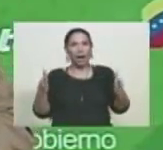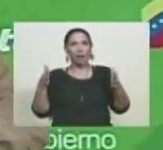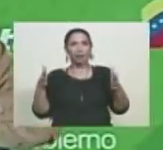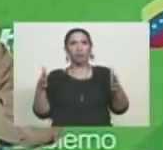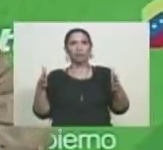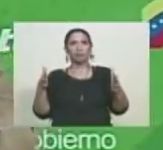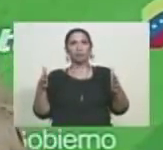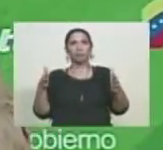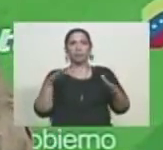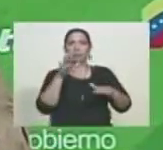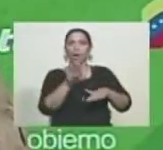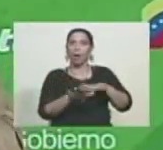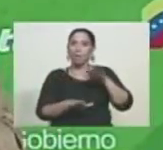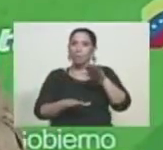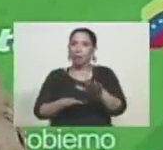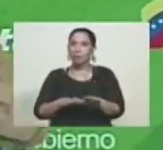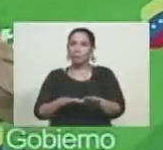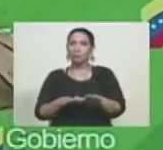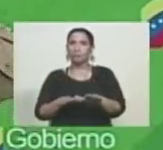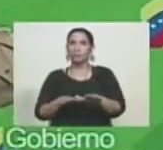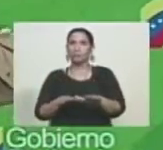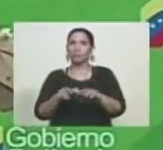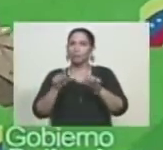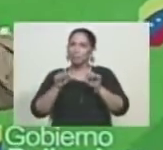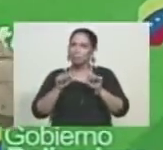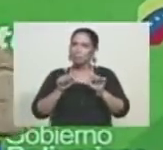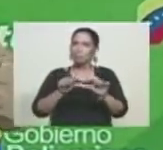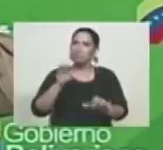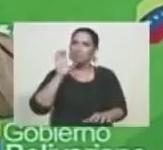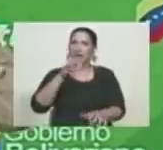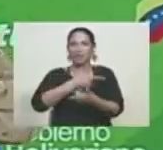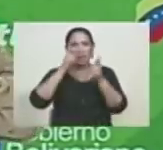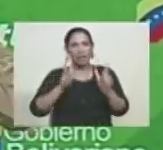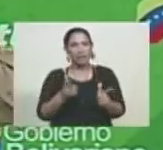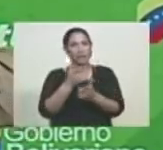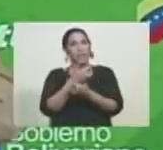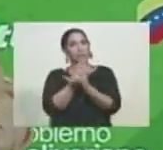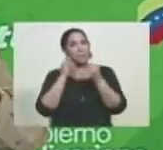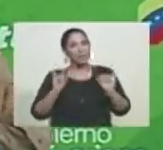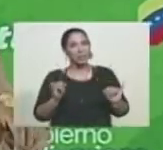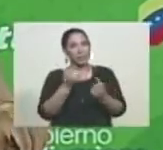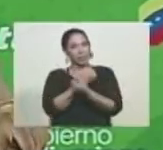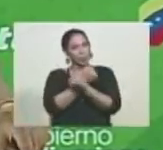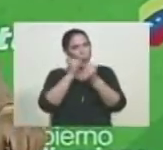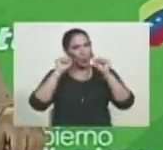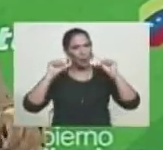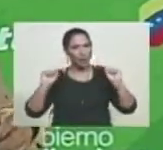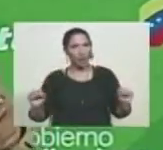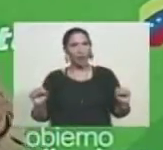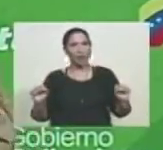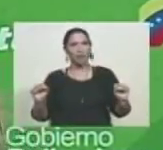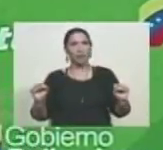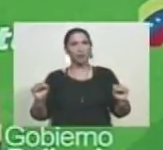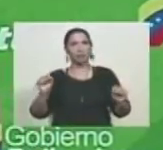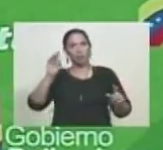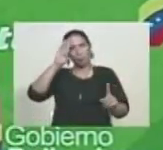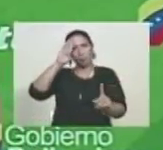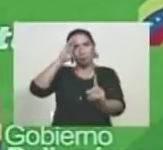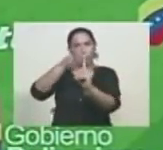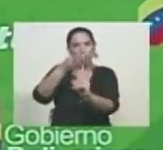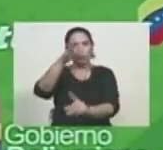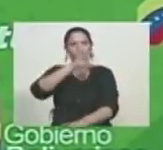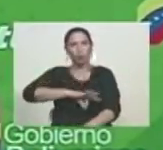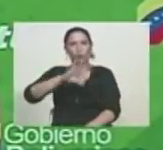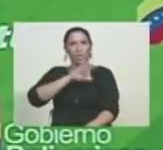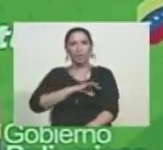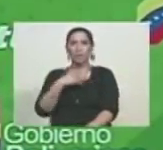que yo llevo adelante por mantener esta patria libre, independiente, soberana, rumbo al socialismo, que